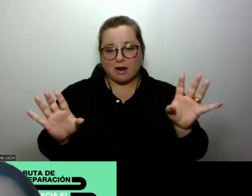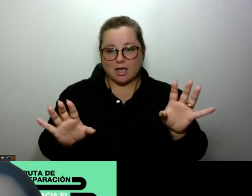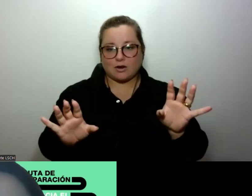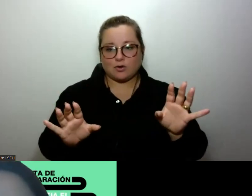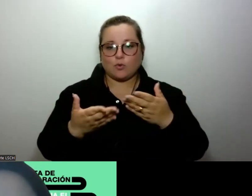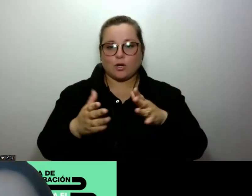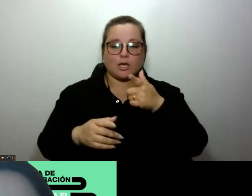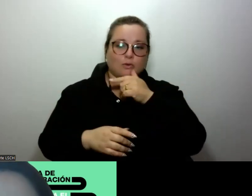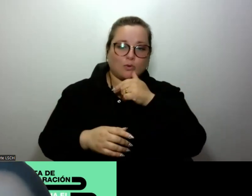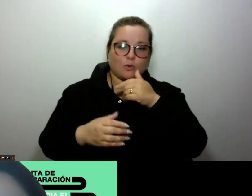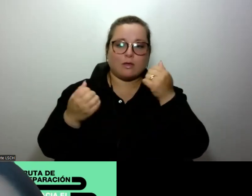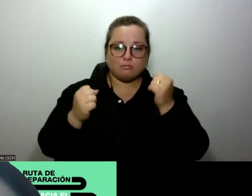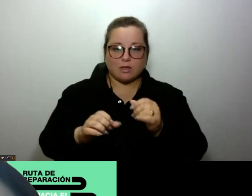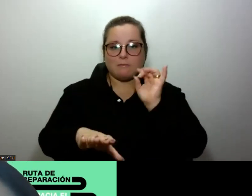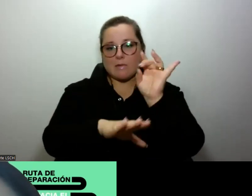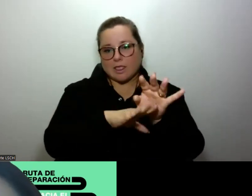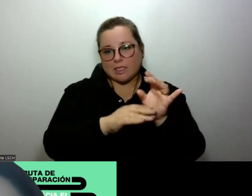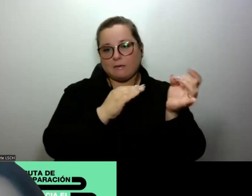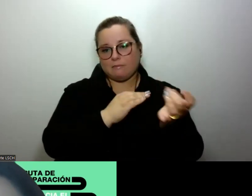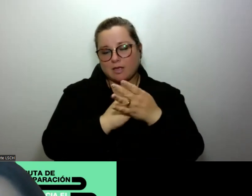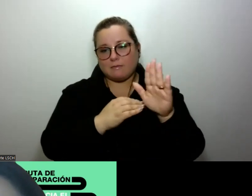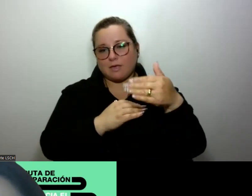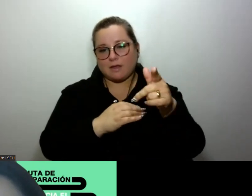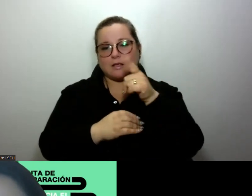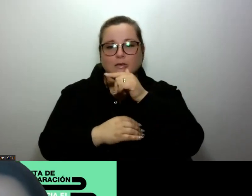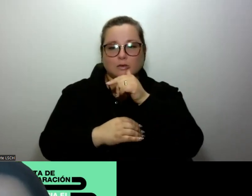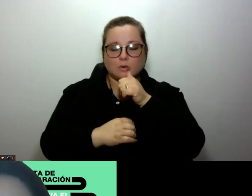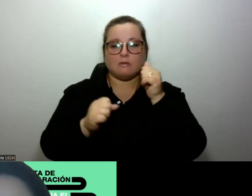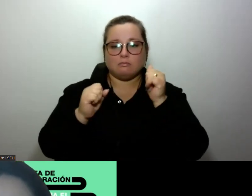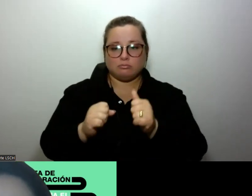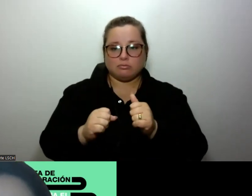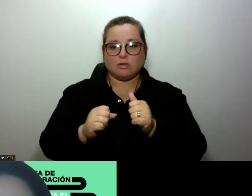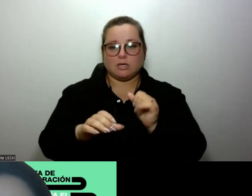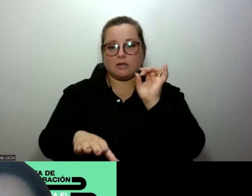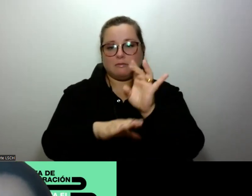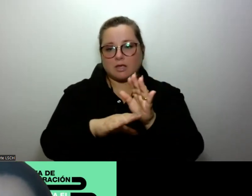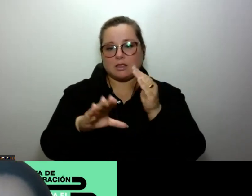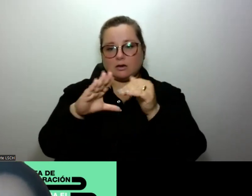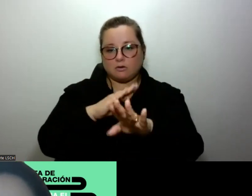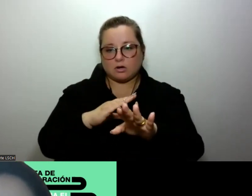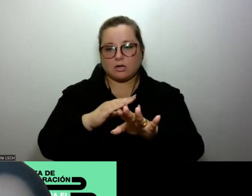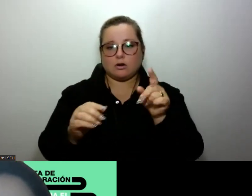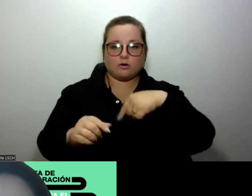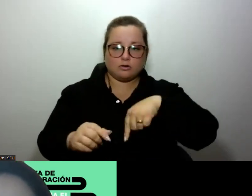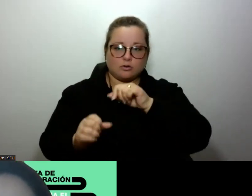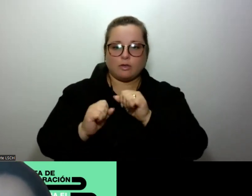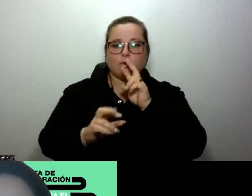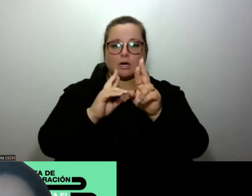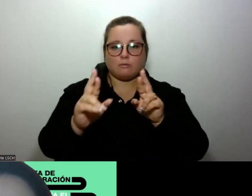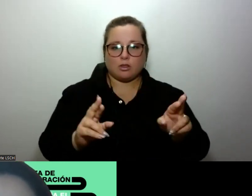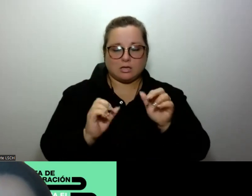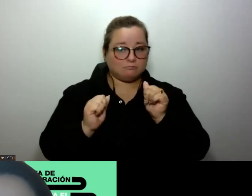cualquier duda que tengan háganla saber si de repente más adelante Tienen alguna duda mándenla por el correo y se la vamos a contestar